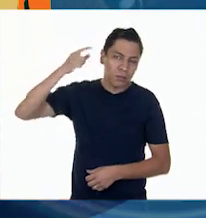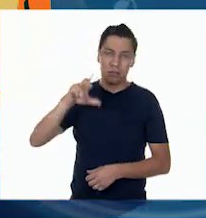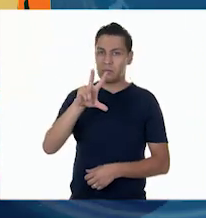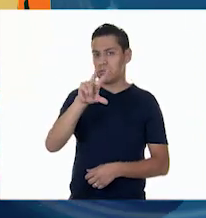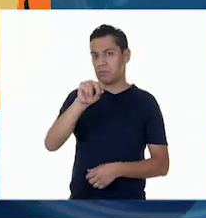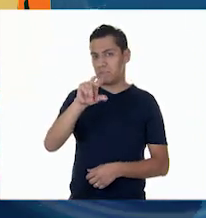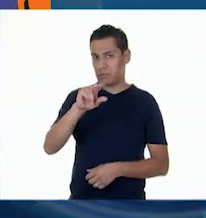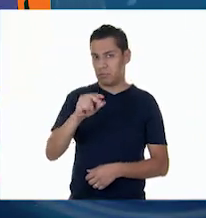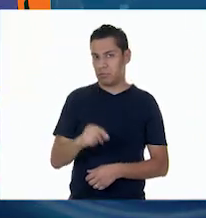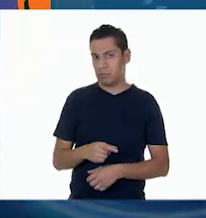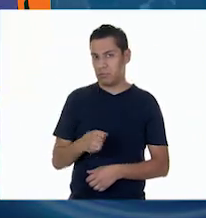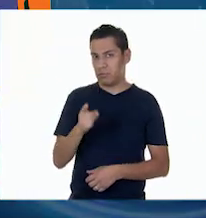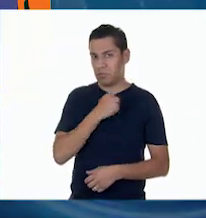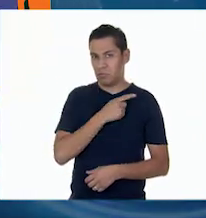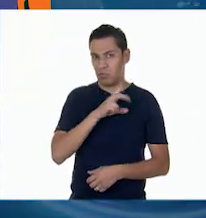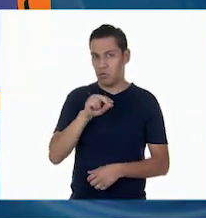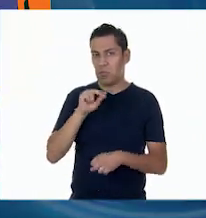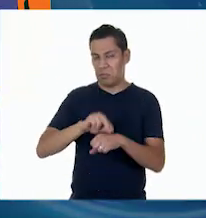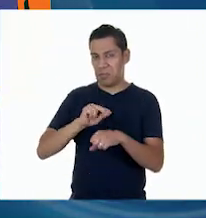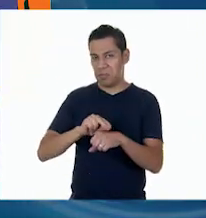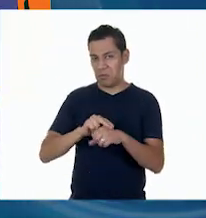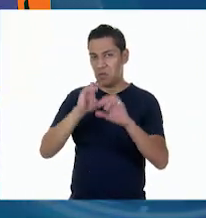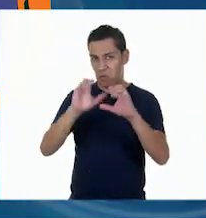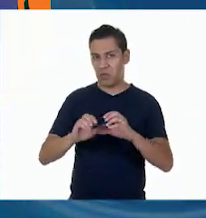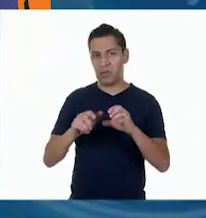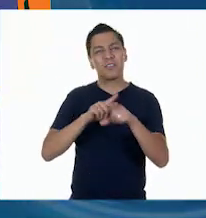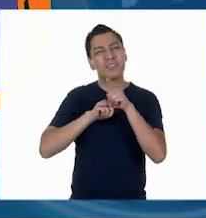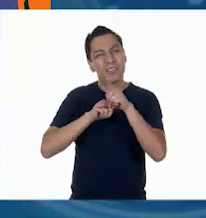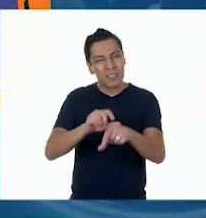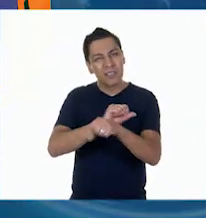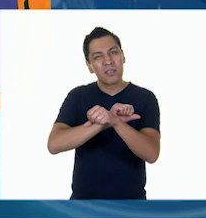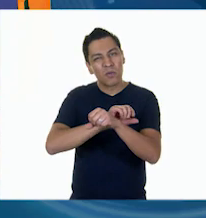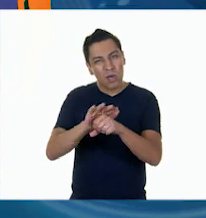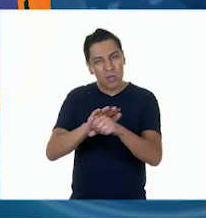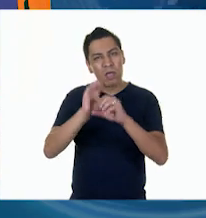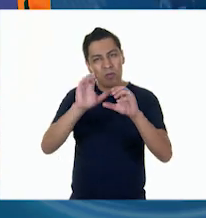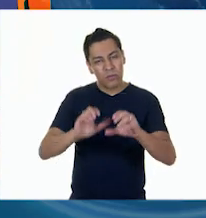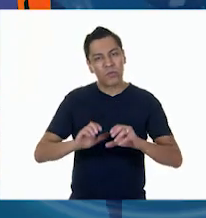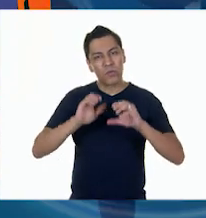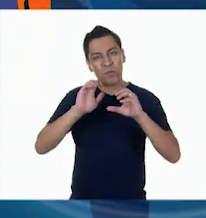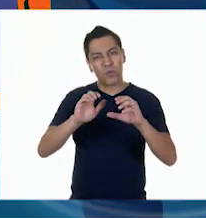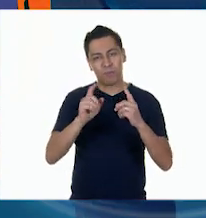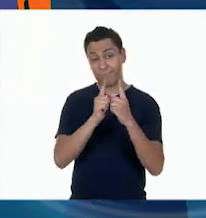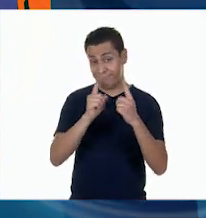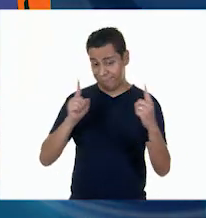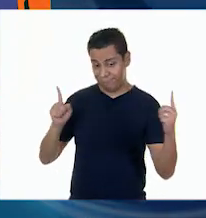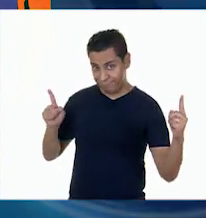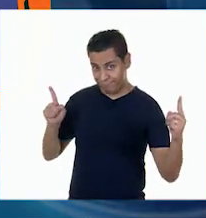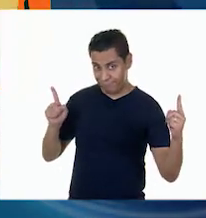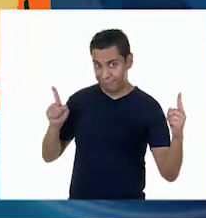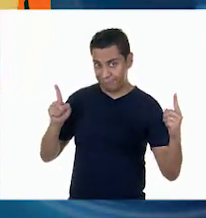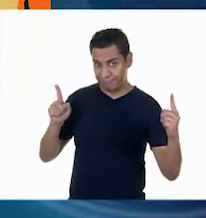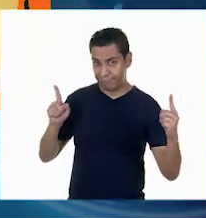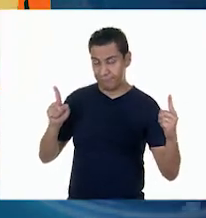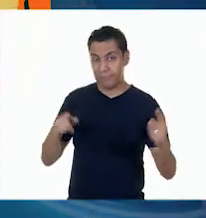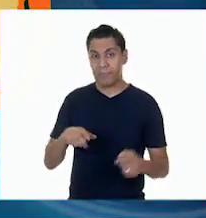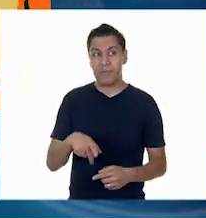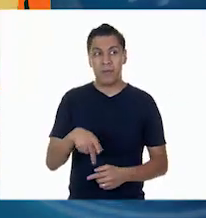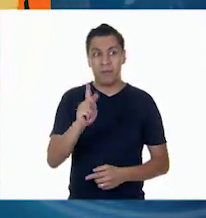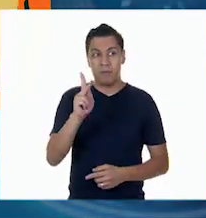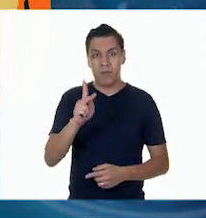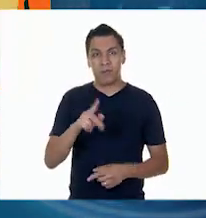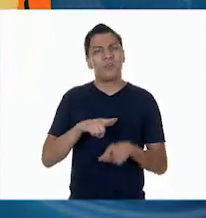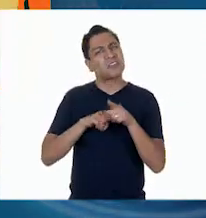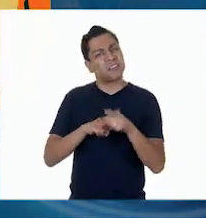sea de utilidad. Síganse cuidando mucho contra la pandemia, contra el coronavirus. Mantengan su sana distancia, pero sin dejar